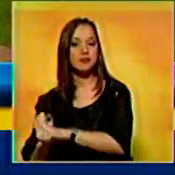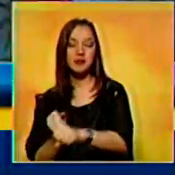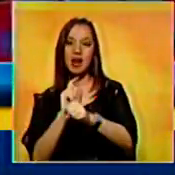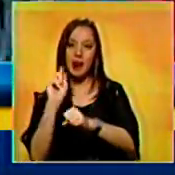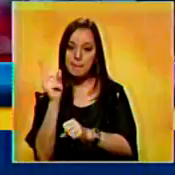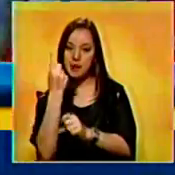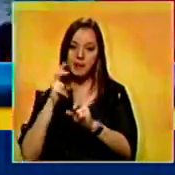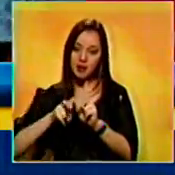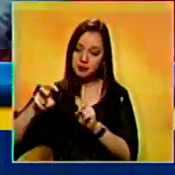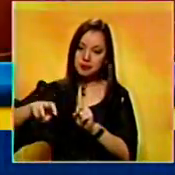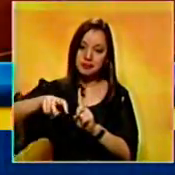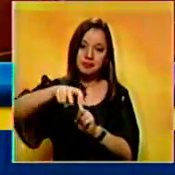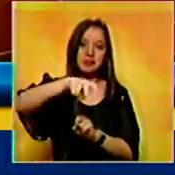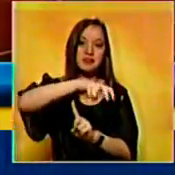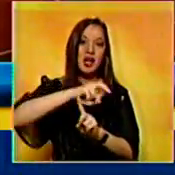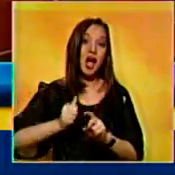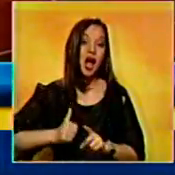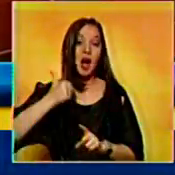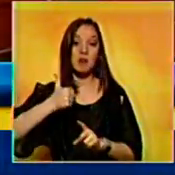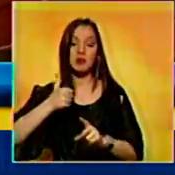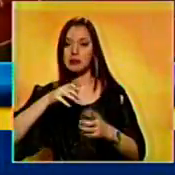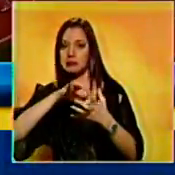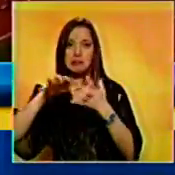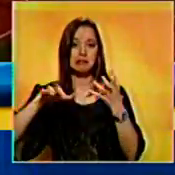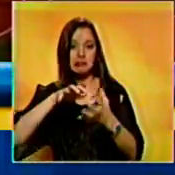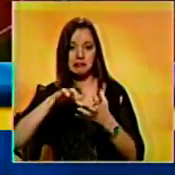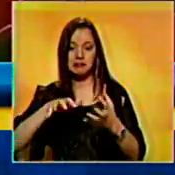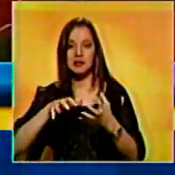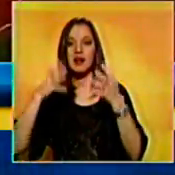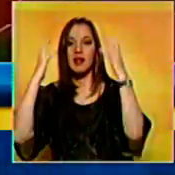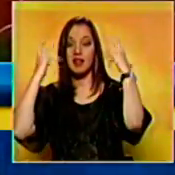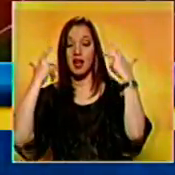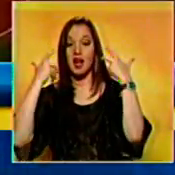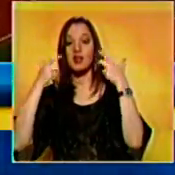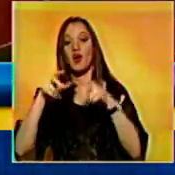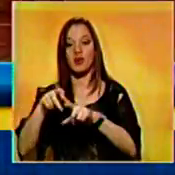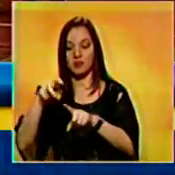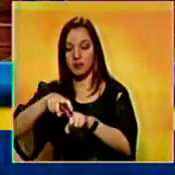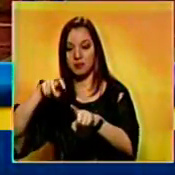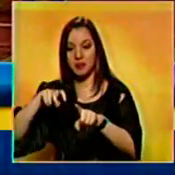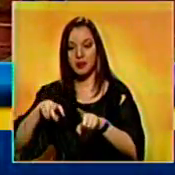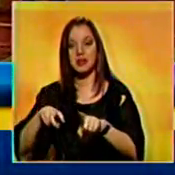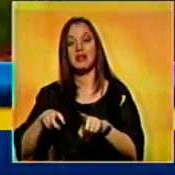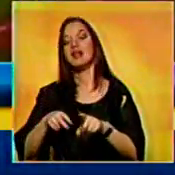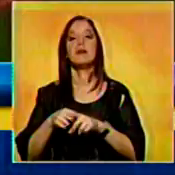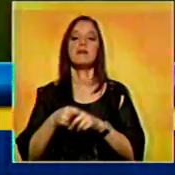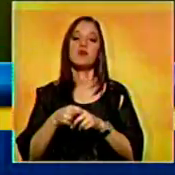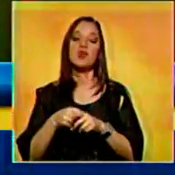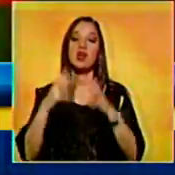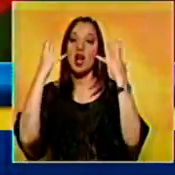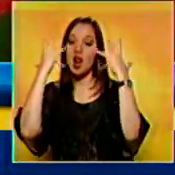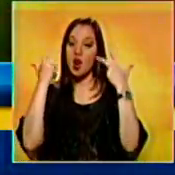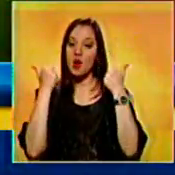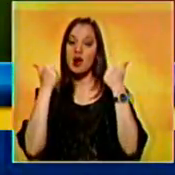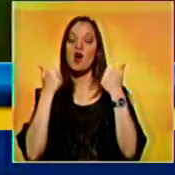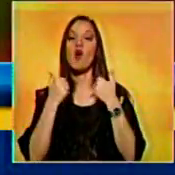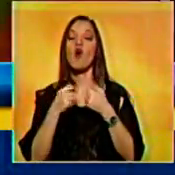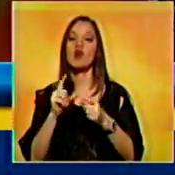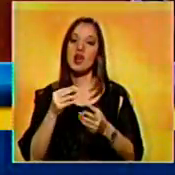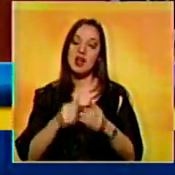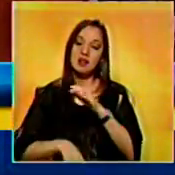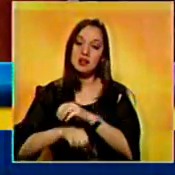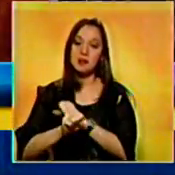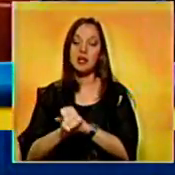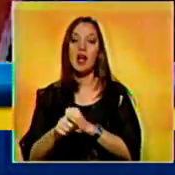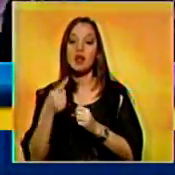Tigres, que volverían a aprovechar el descontrol del abridor Melenudo con otro Wild Pitch para volver a pisar el plato. Los Leones descontaron el tercer episodio con doblete